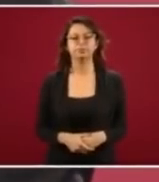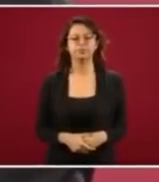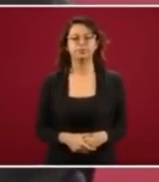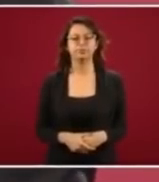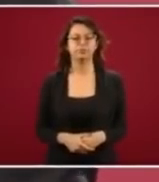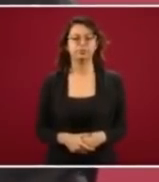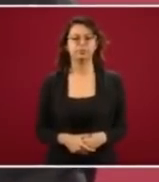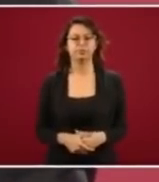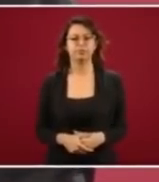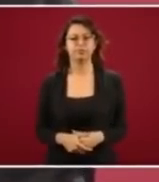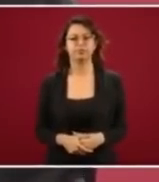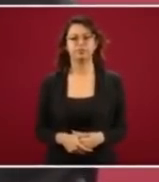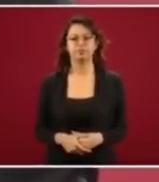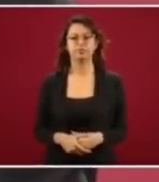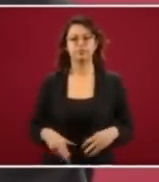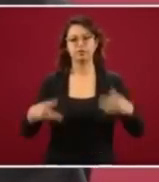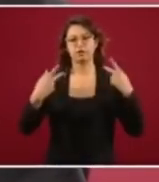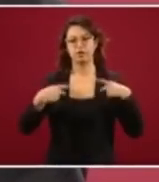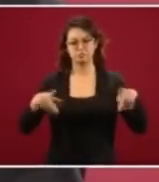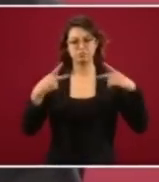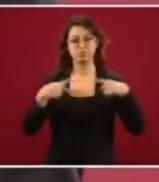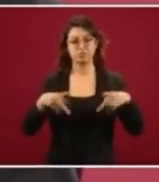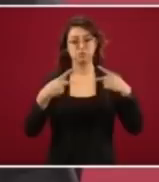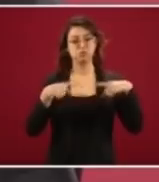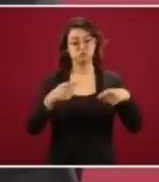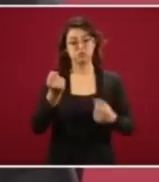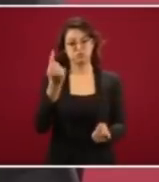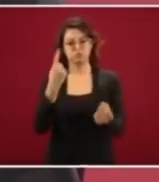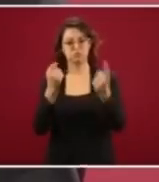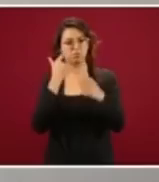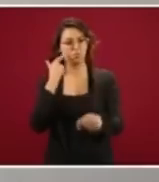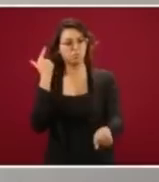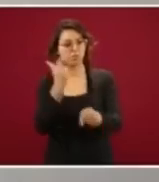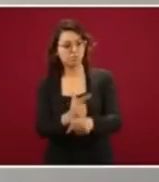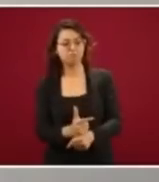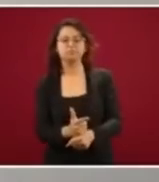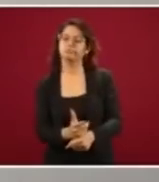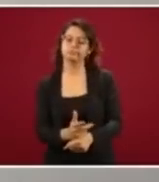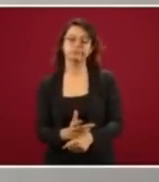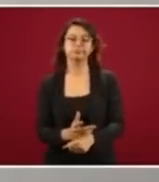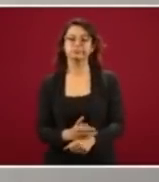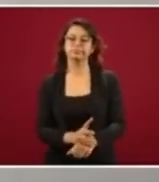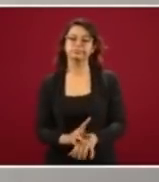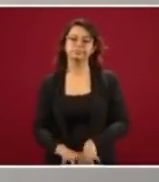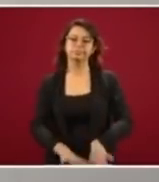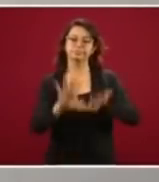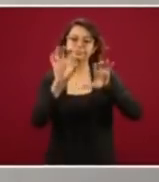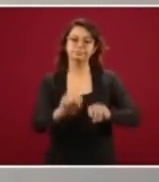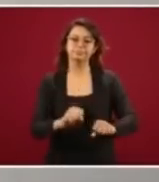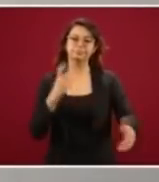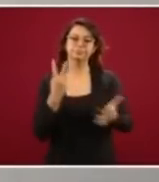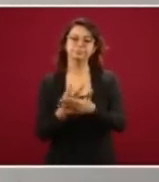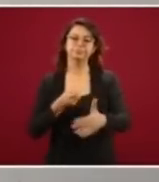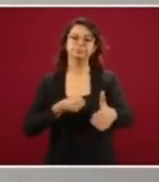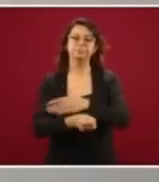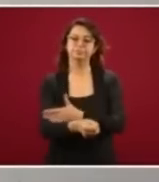Hay gente detenida por esos abusos.